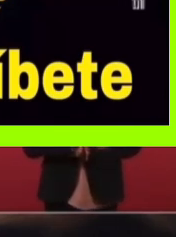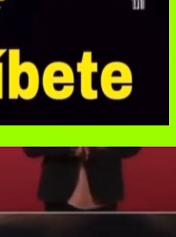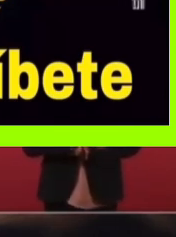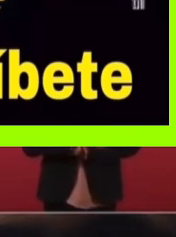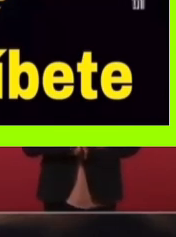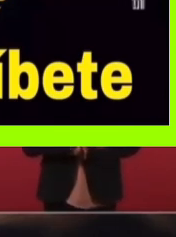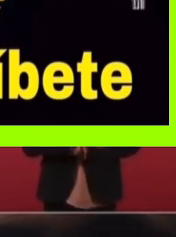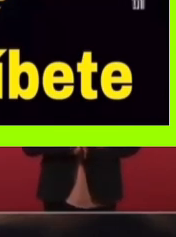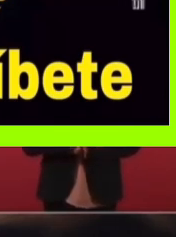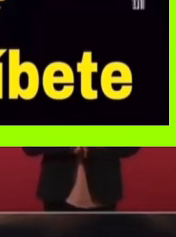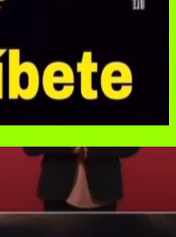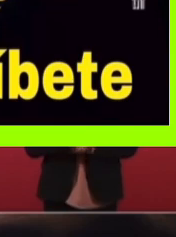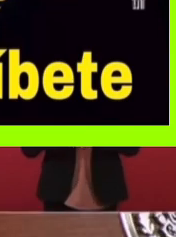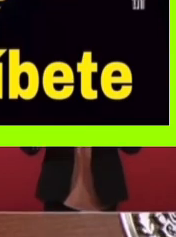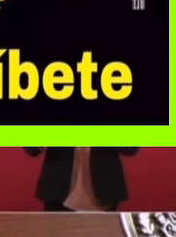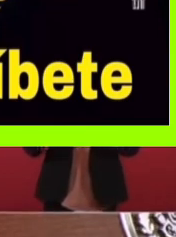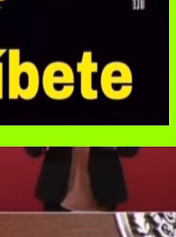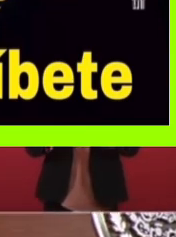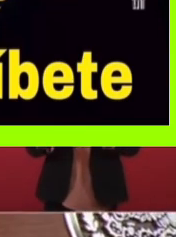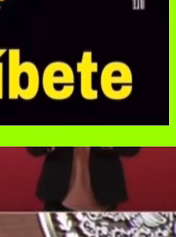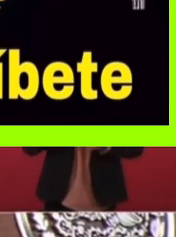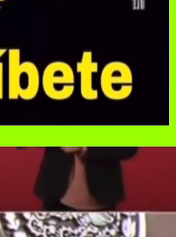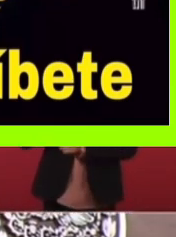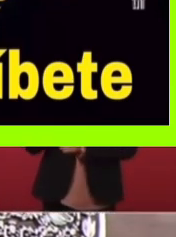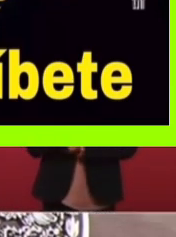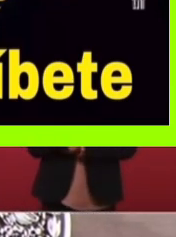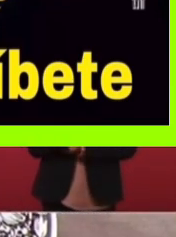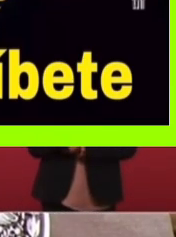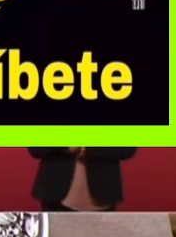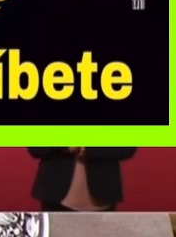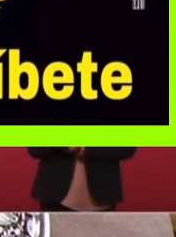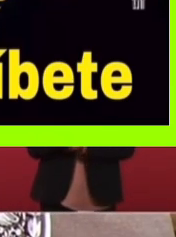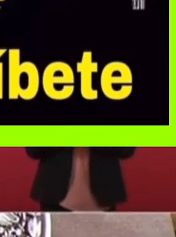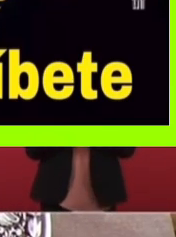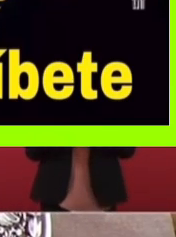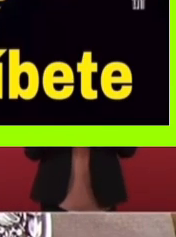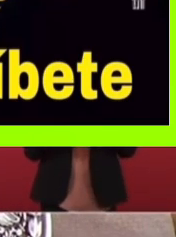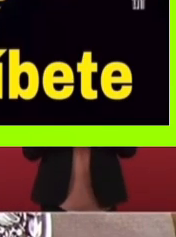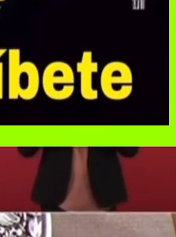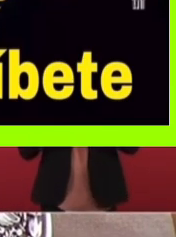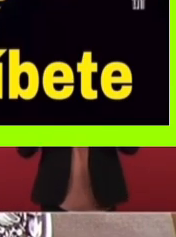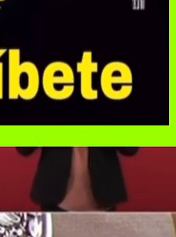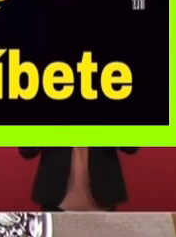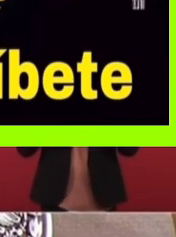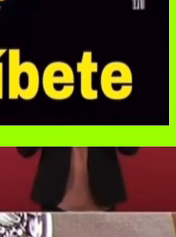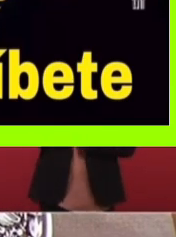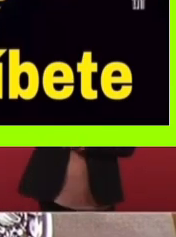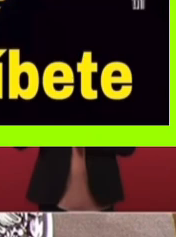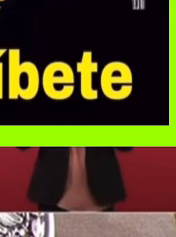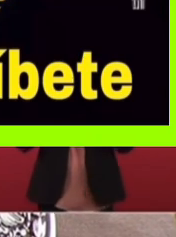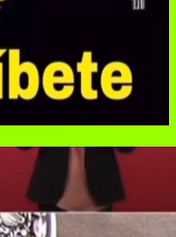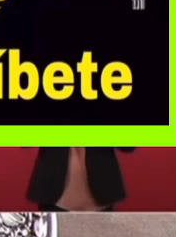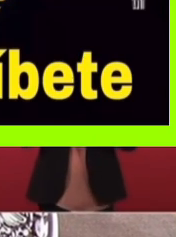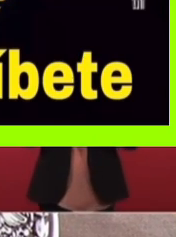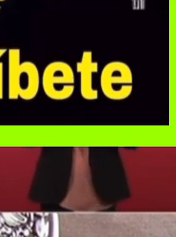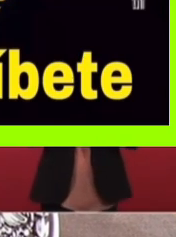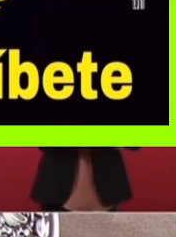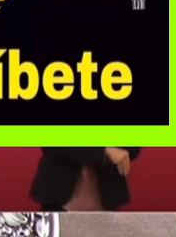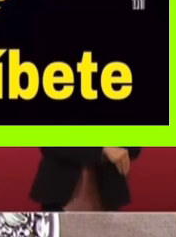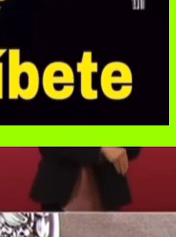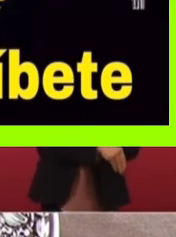hipócrita es poniendo de esa manera Loret lo pone en peligro pero pues eso es loco nos